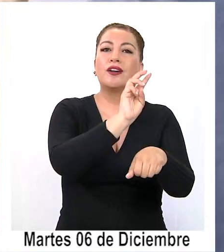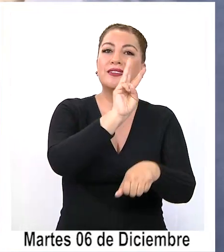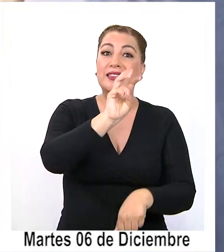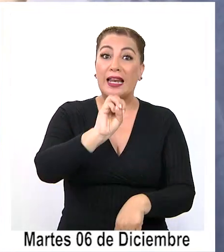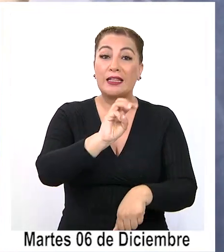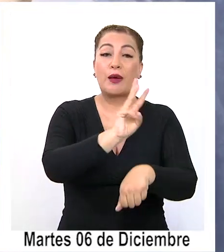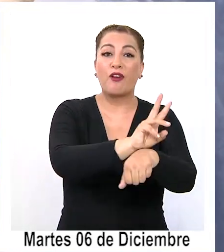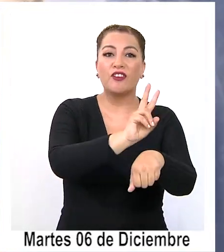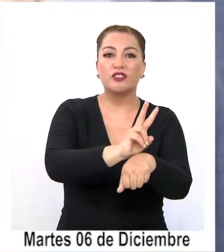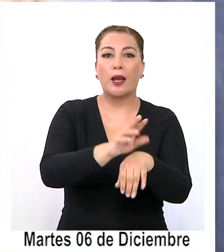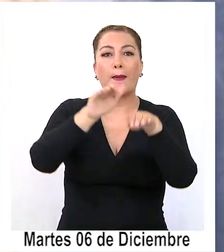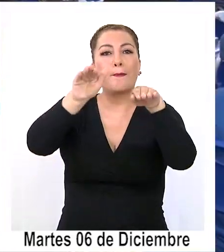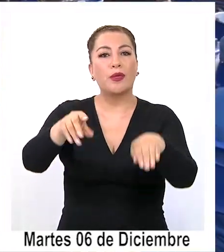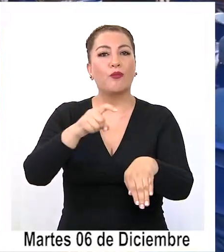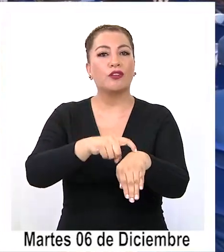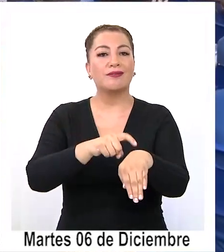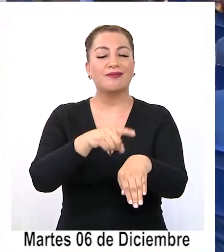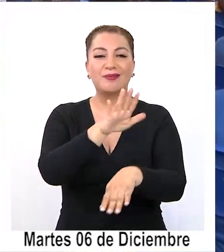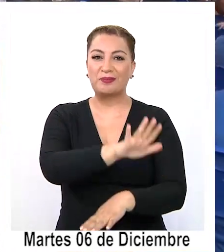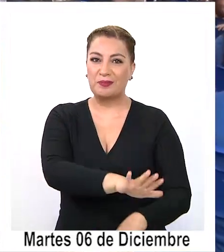forma simultánea. simultánea.